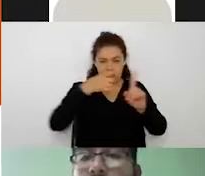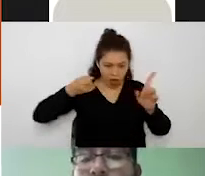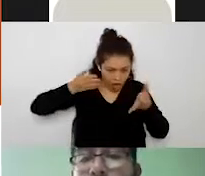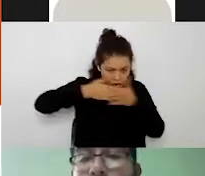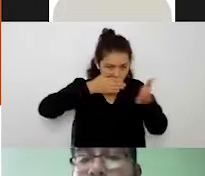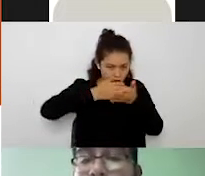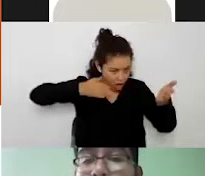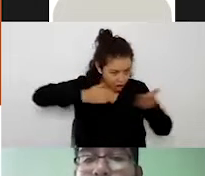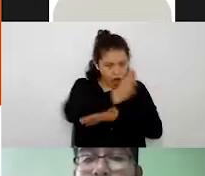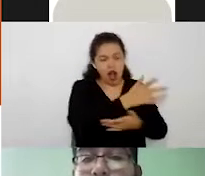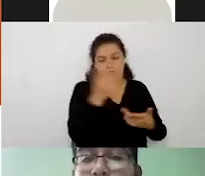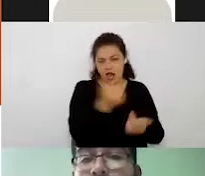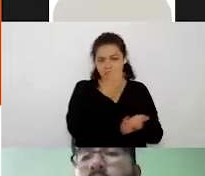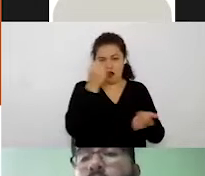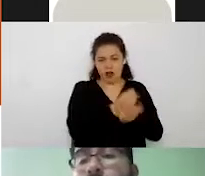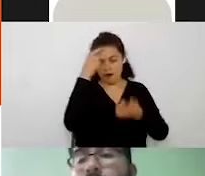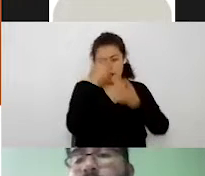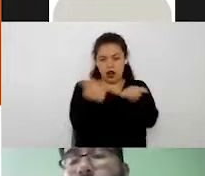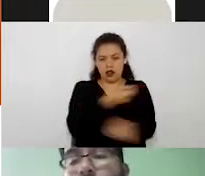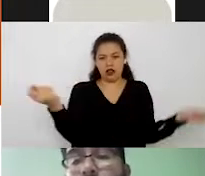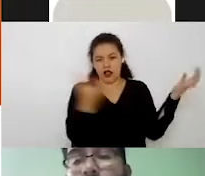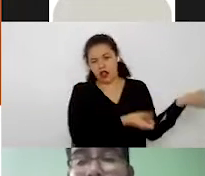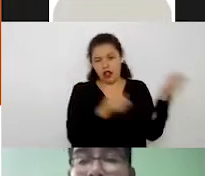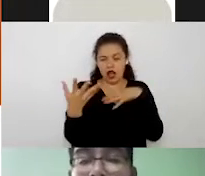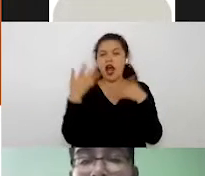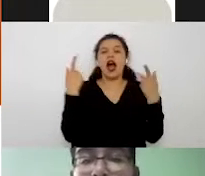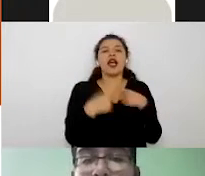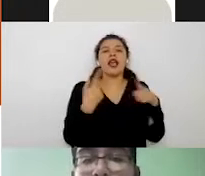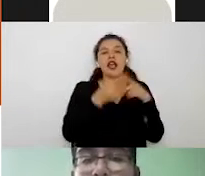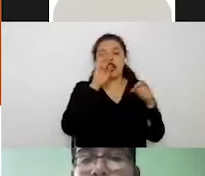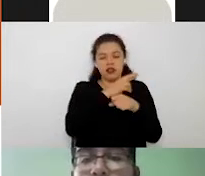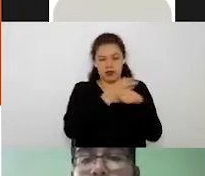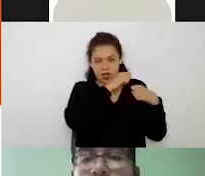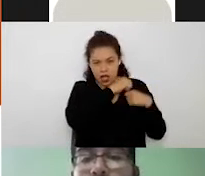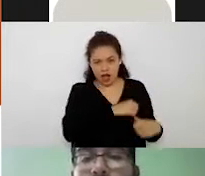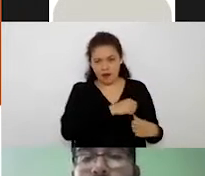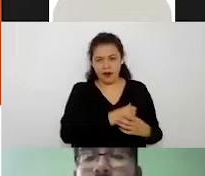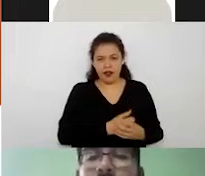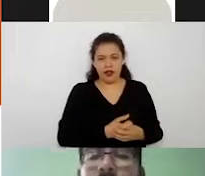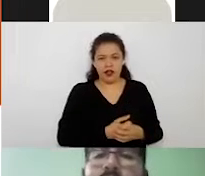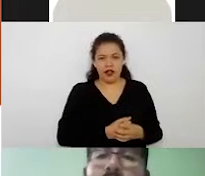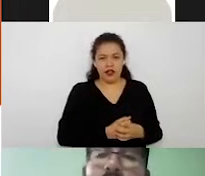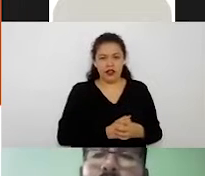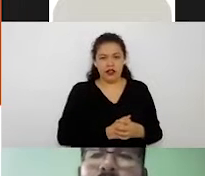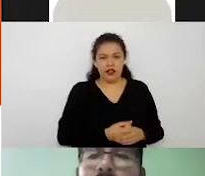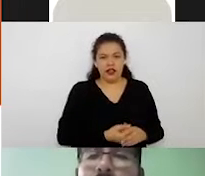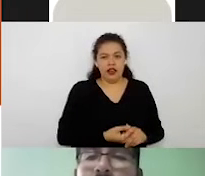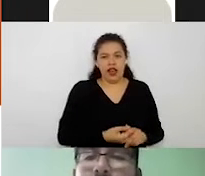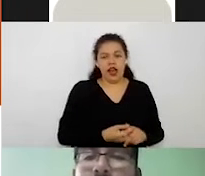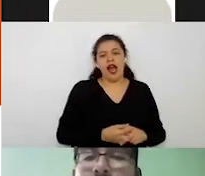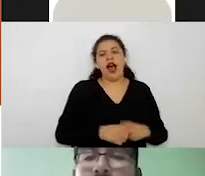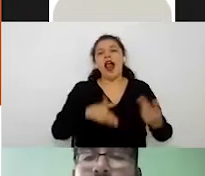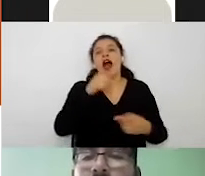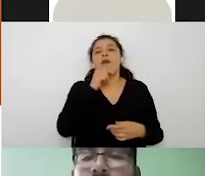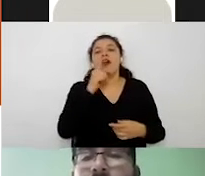a la escuela y tratarse de llevar a los niños, pues a quien competiría hacerles una llamada de emergencia, pues sería la policía